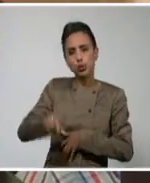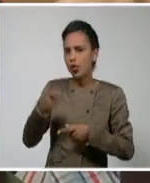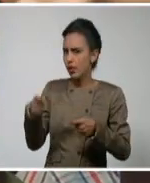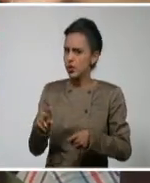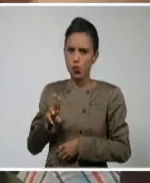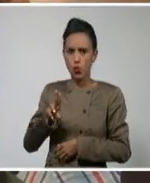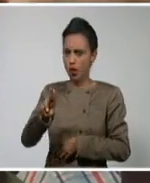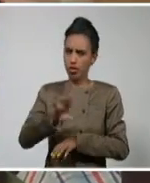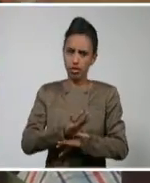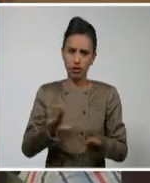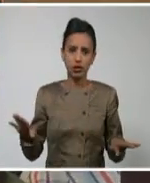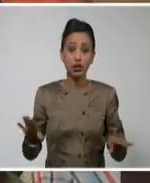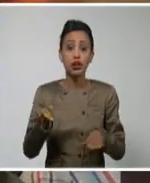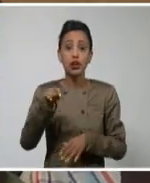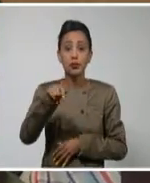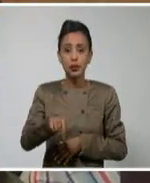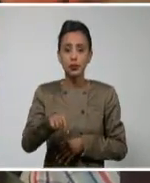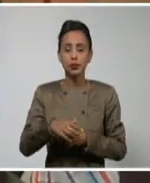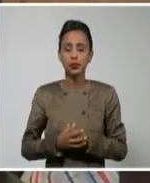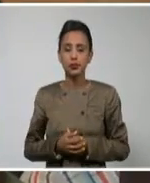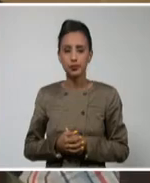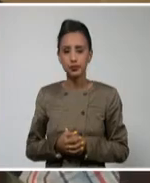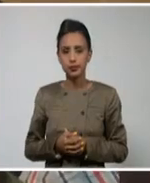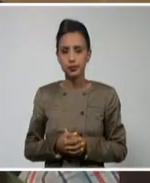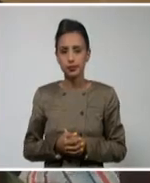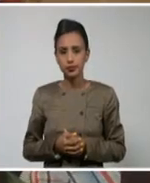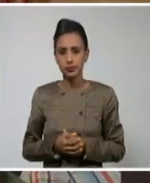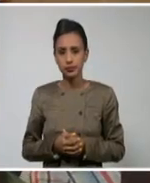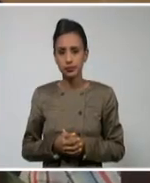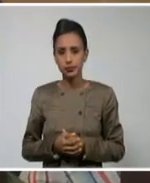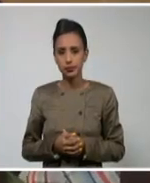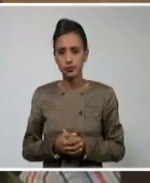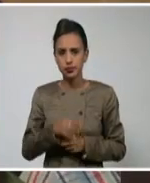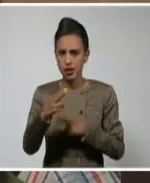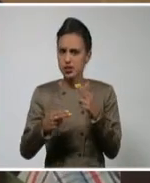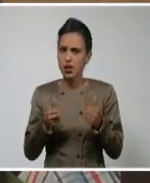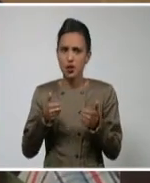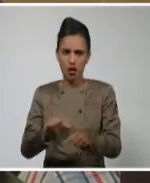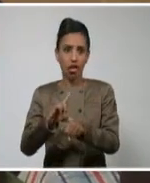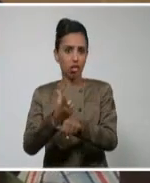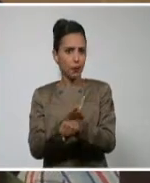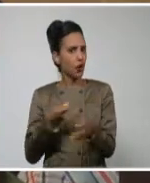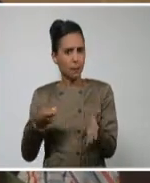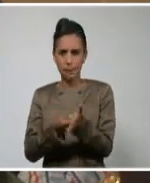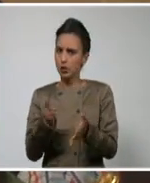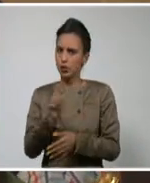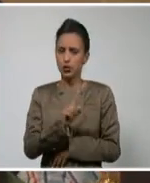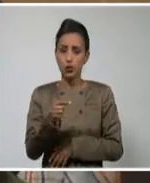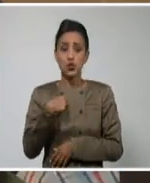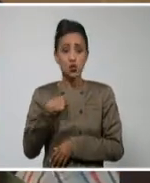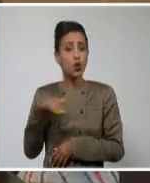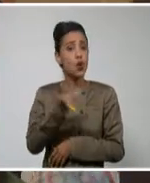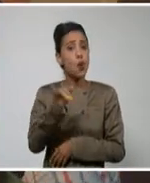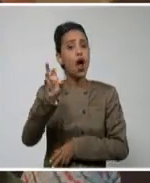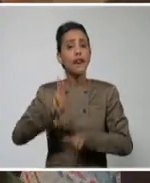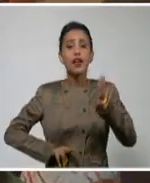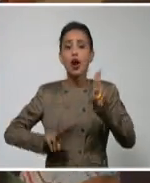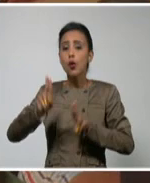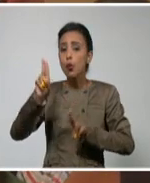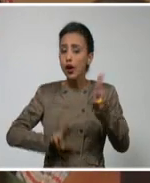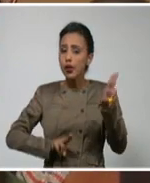de inmediato y tener vista y visión para que esto ocurra y no ocurran otras cosas. Como estoy de acuerdo también que hay